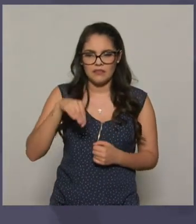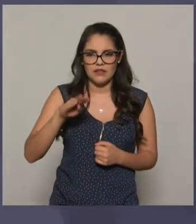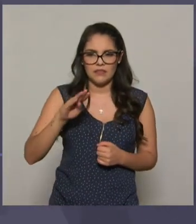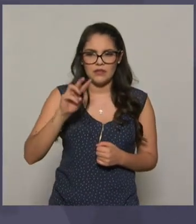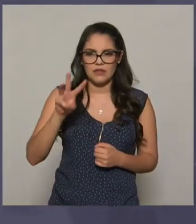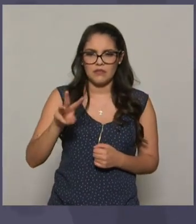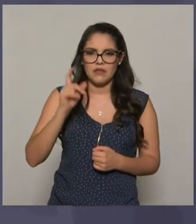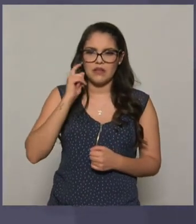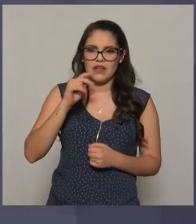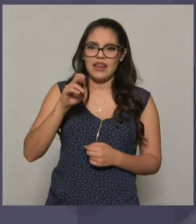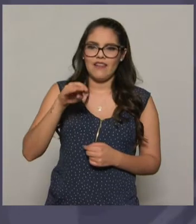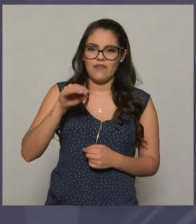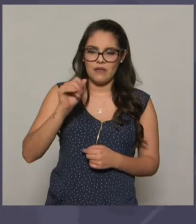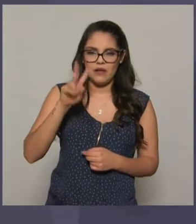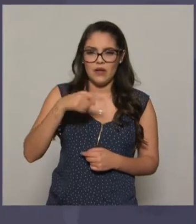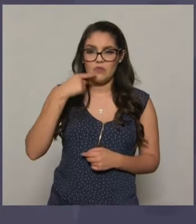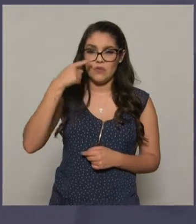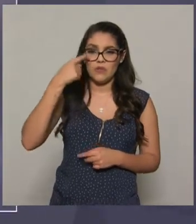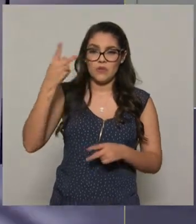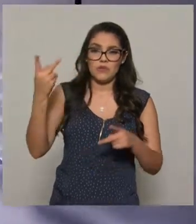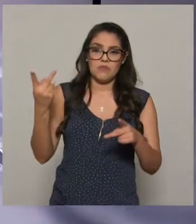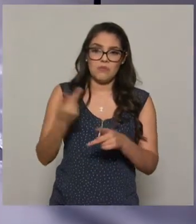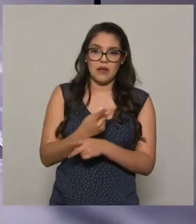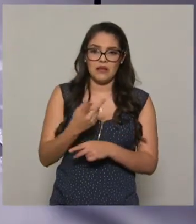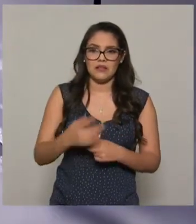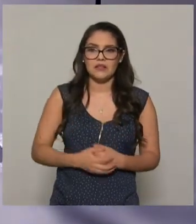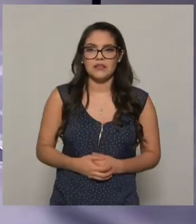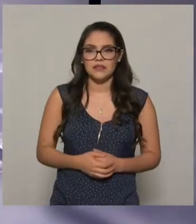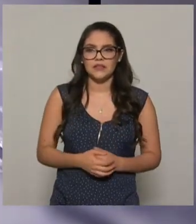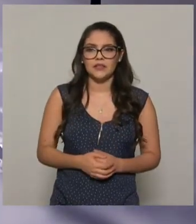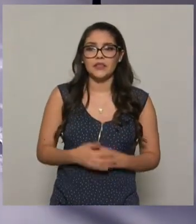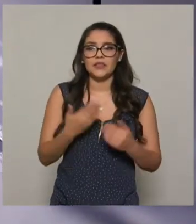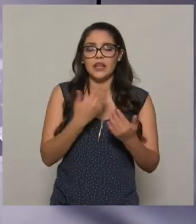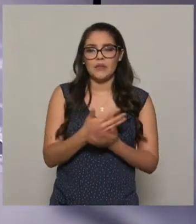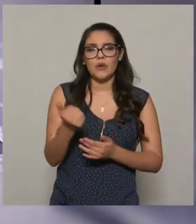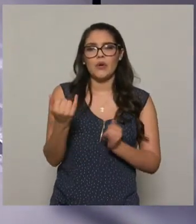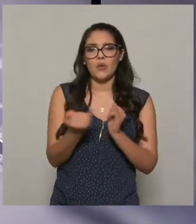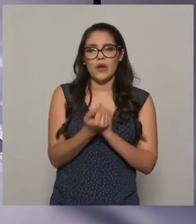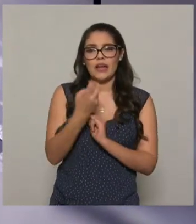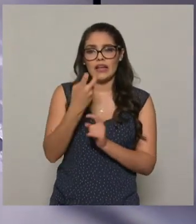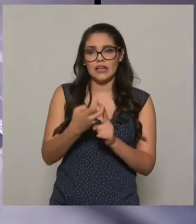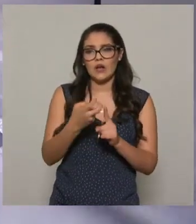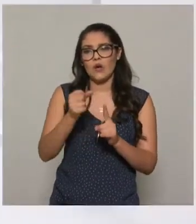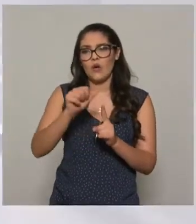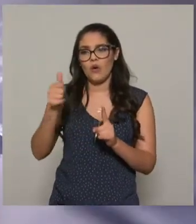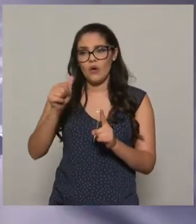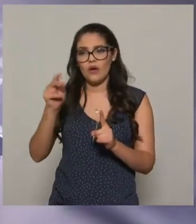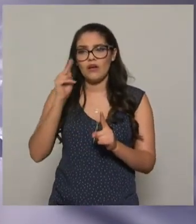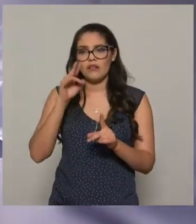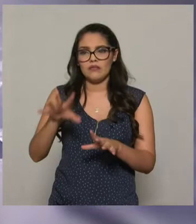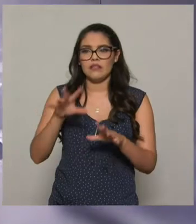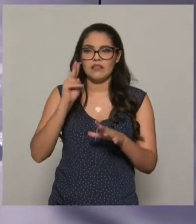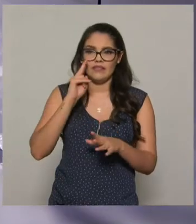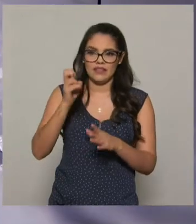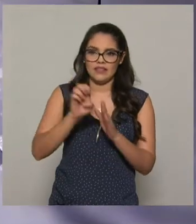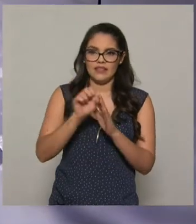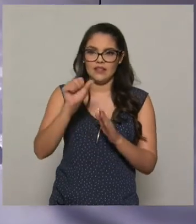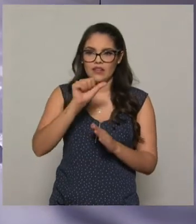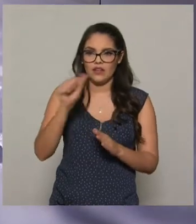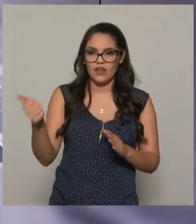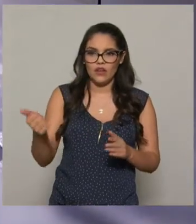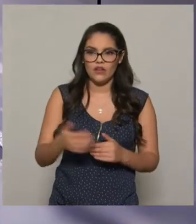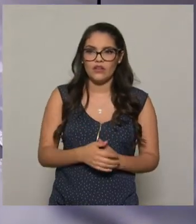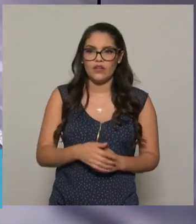la Reforma, que fue muy famoso este caso. Y además otros, ¿no, Ernesto? Otros casos significativos. Mira, ahí vamos a ver un